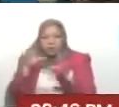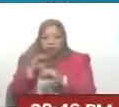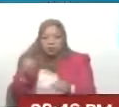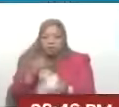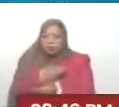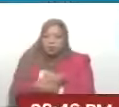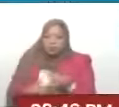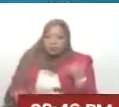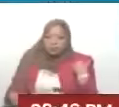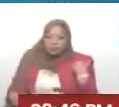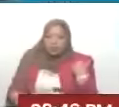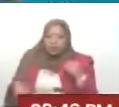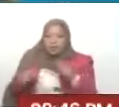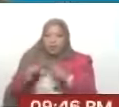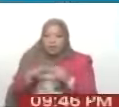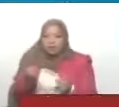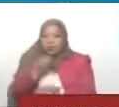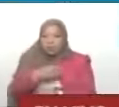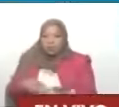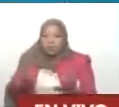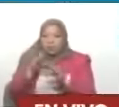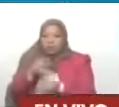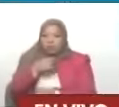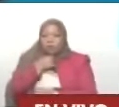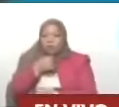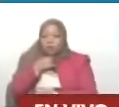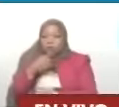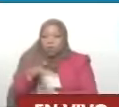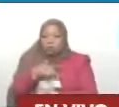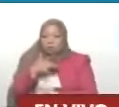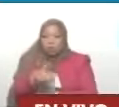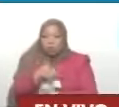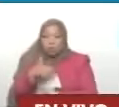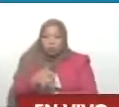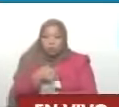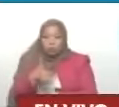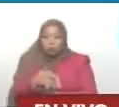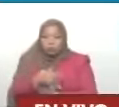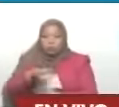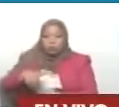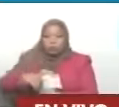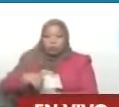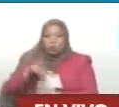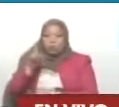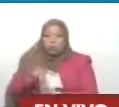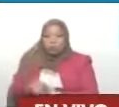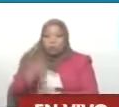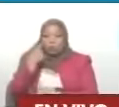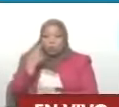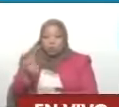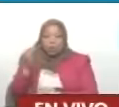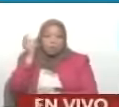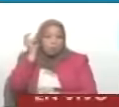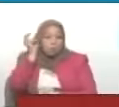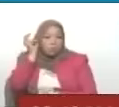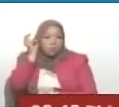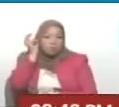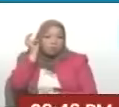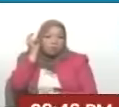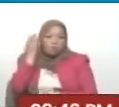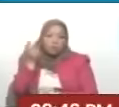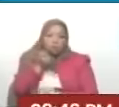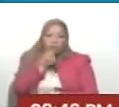Buenas noches a todos los presentes. Bueno, muy emocionada, presidente. A propósito de ver a tantas mujeres aquí,